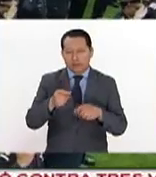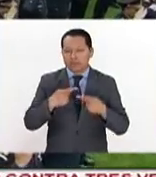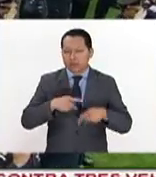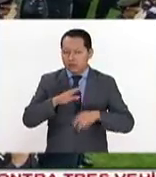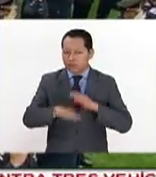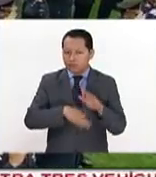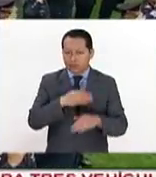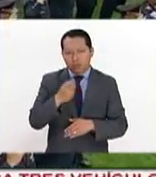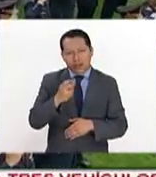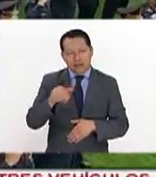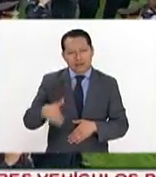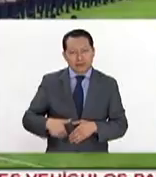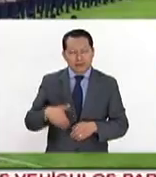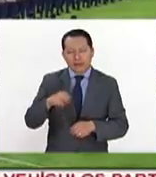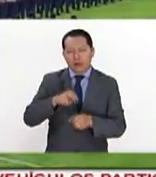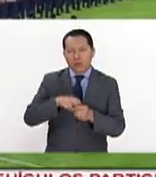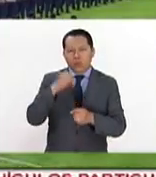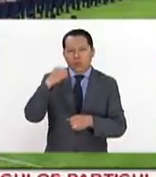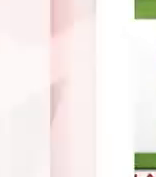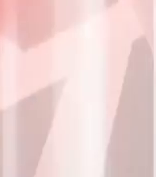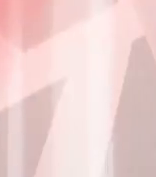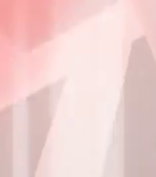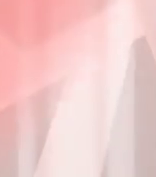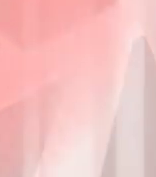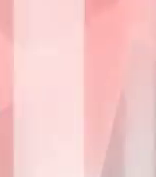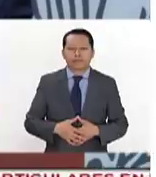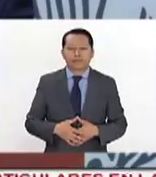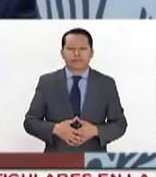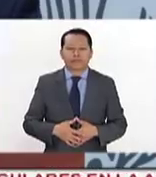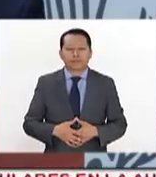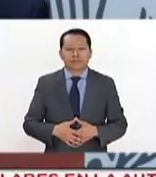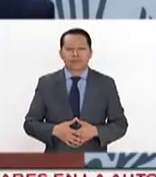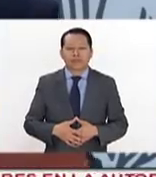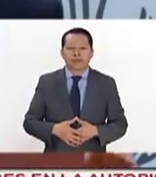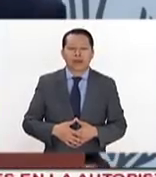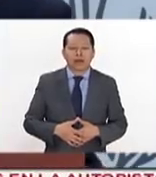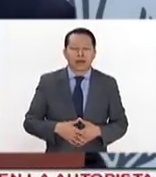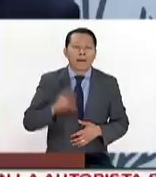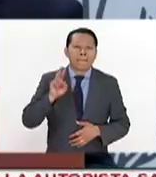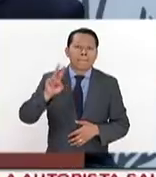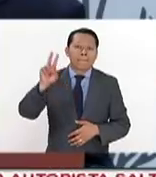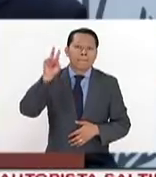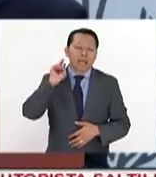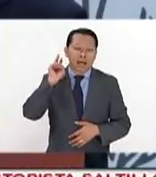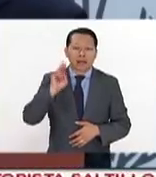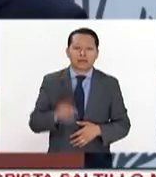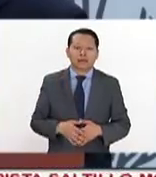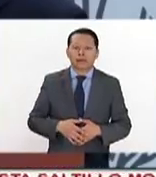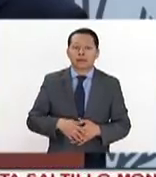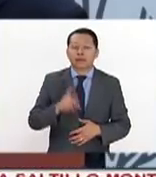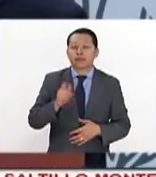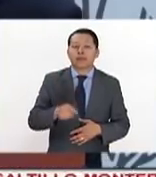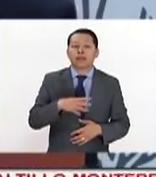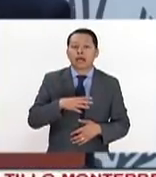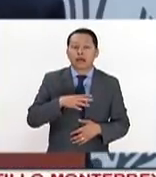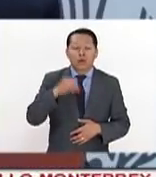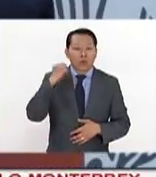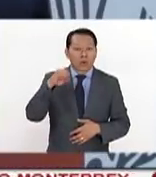por este accidente en Oaxaca. El viernes pasado, en Jamiltepec,